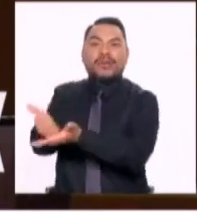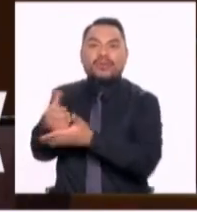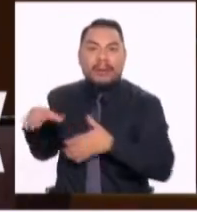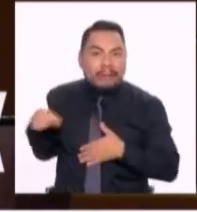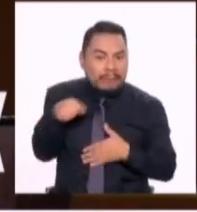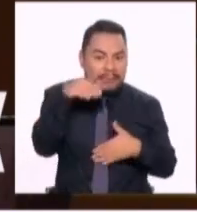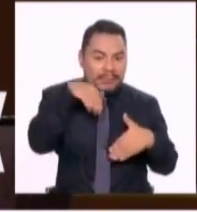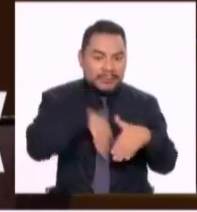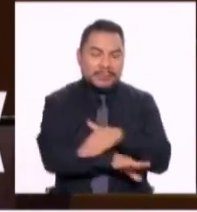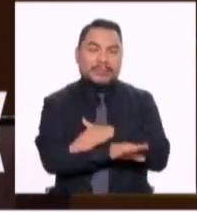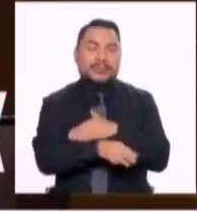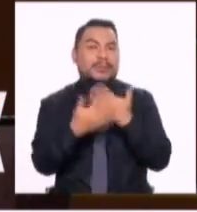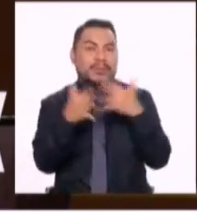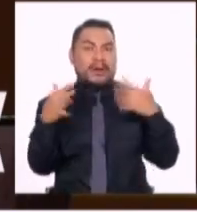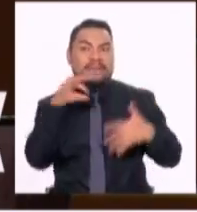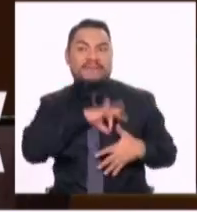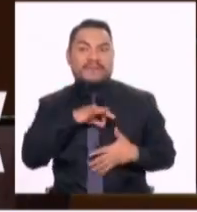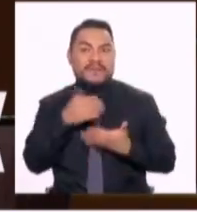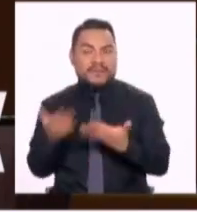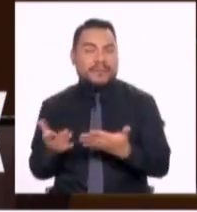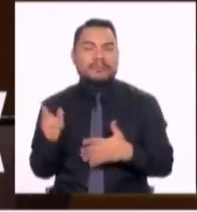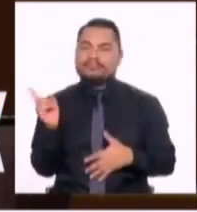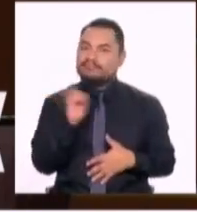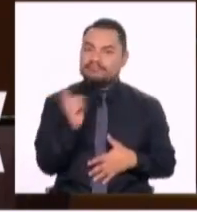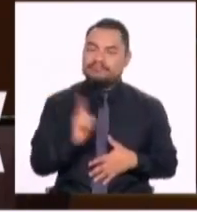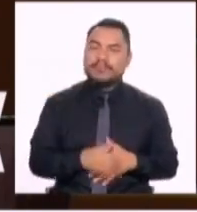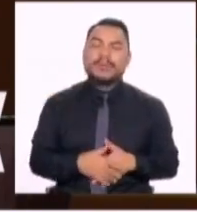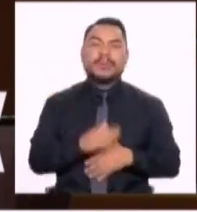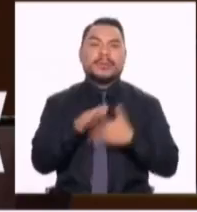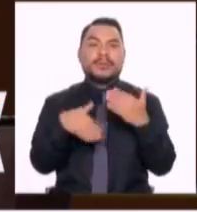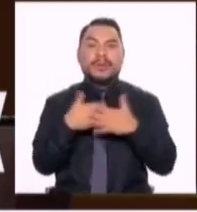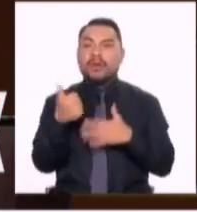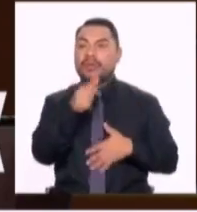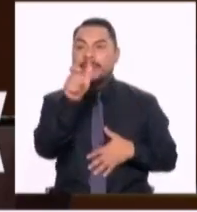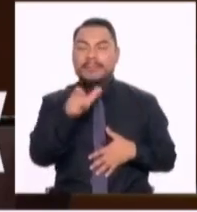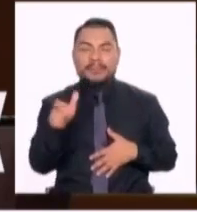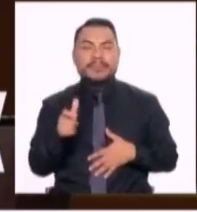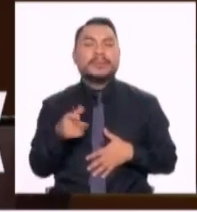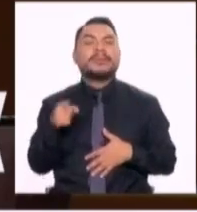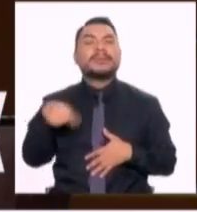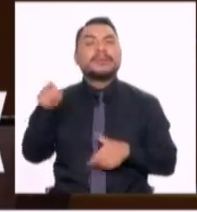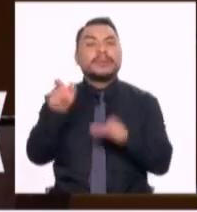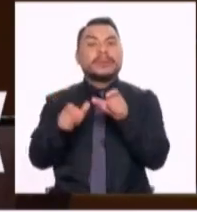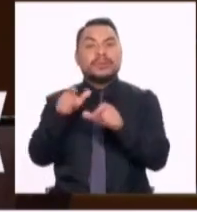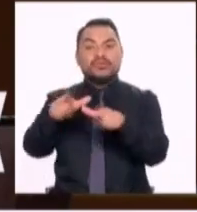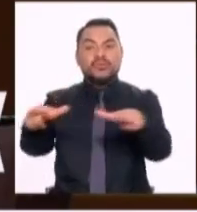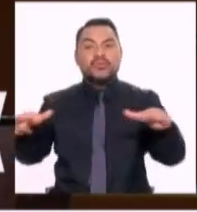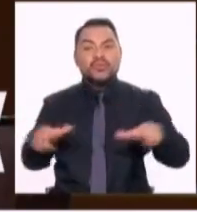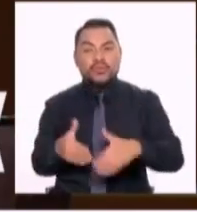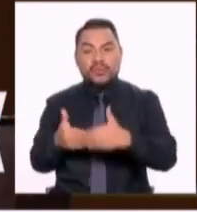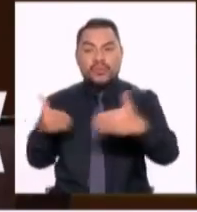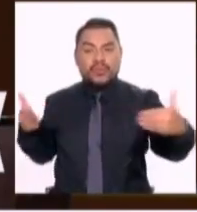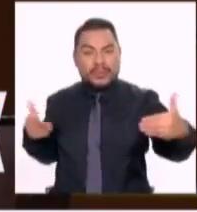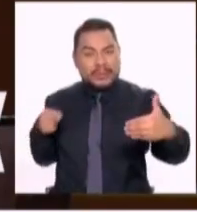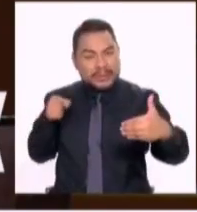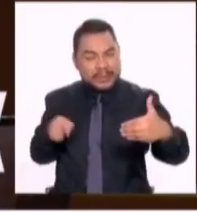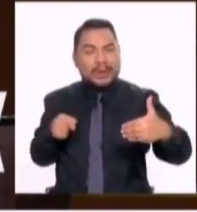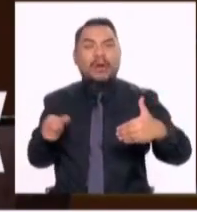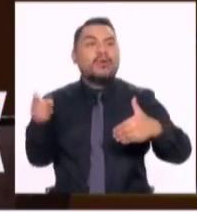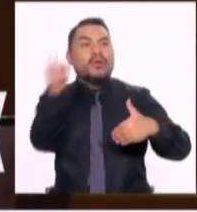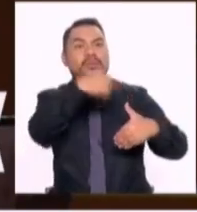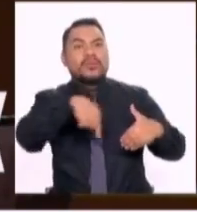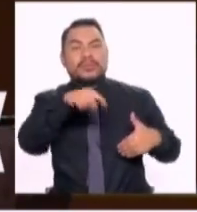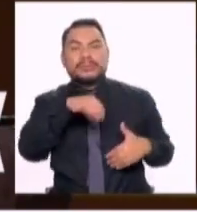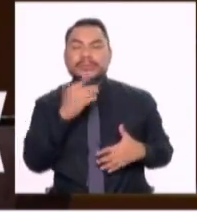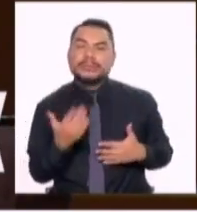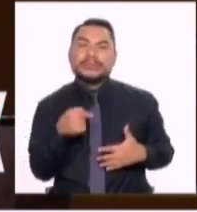que el policía y el ejército está preparado para capturar la delincuencia, acabar con la delincuencia, con el sicariato, ¿no?,